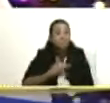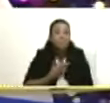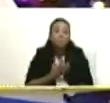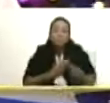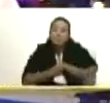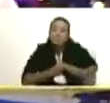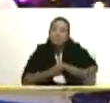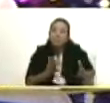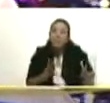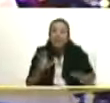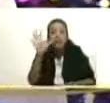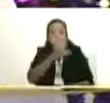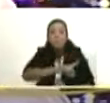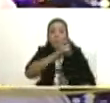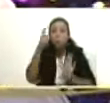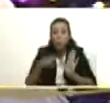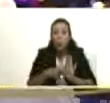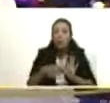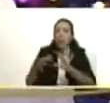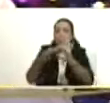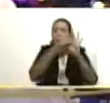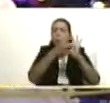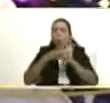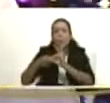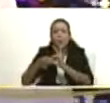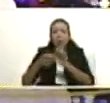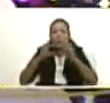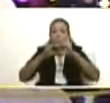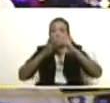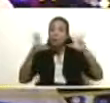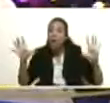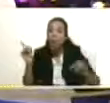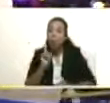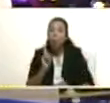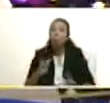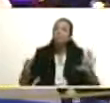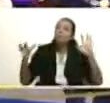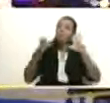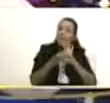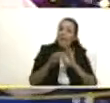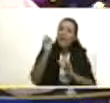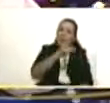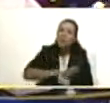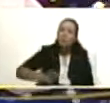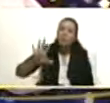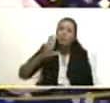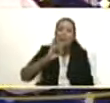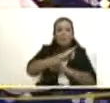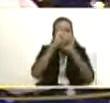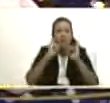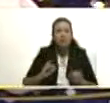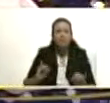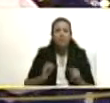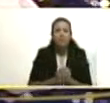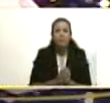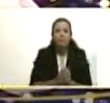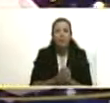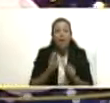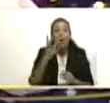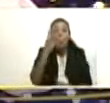corazón, que Venezuela está unida, que Venezuela es toda nuestra patria. Felicidades.